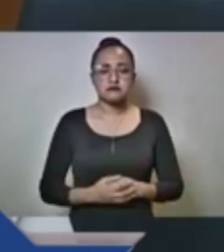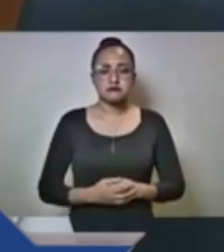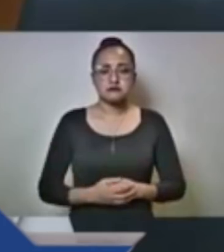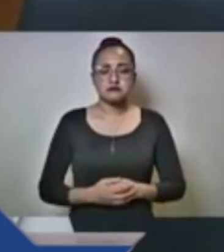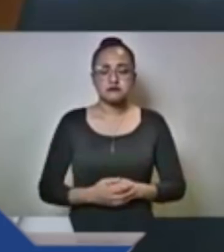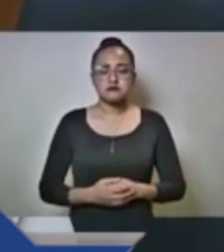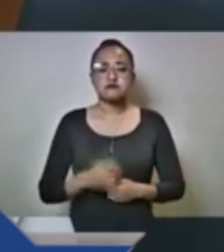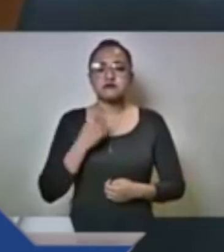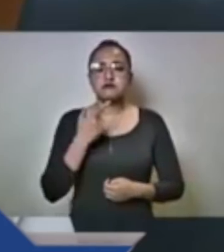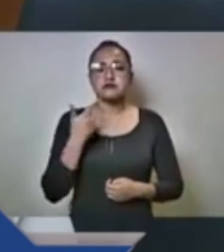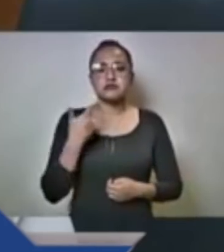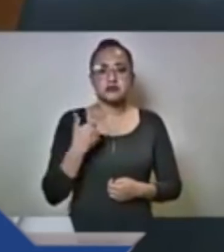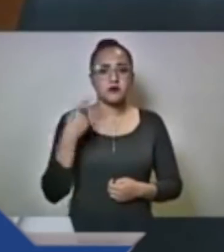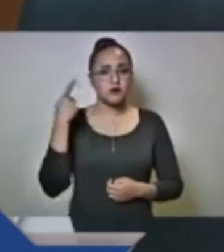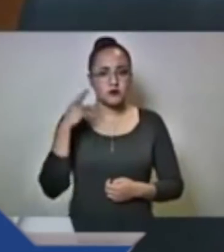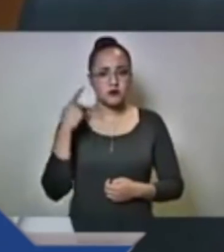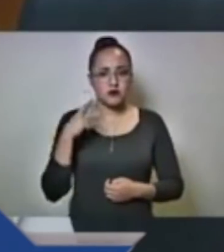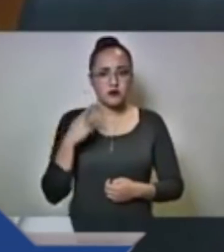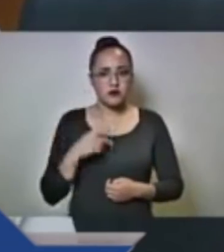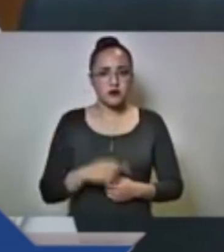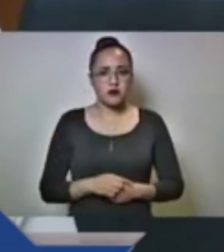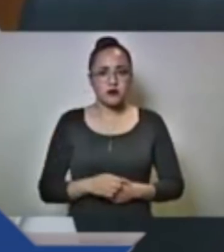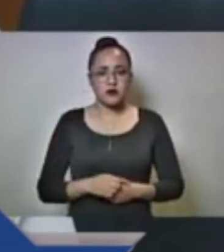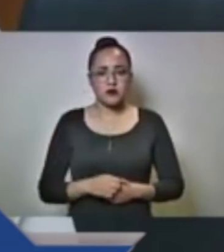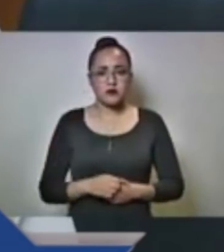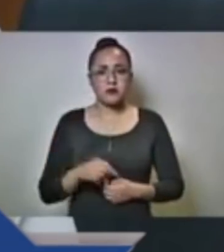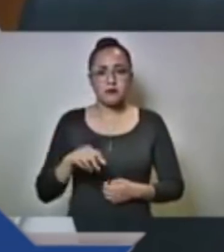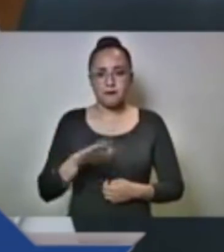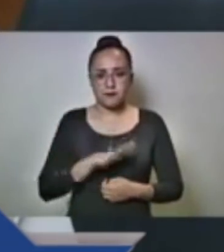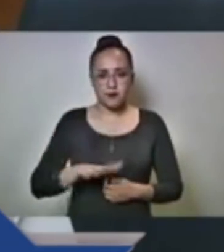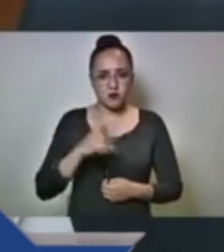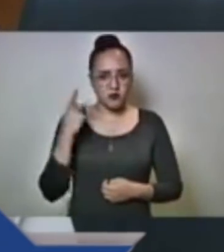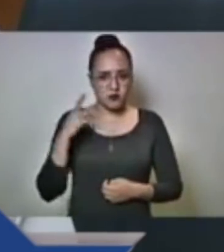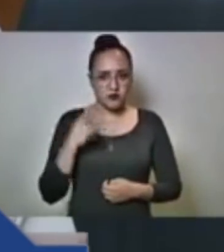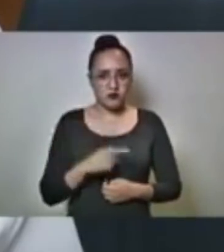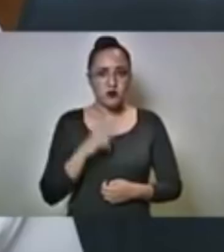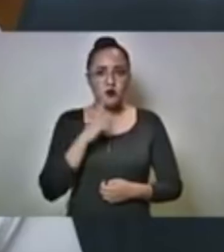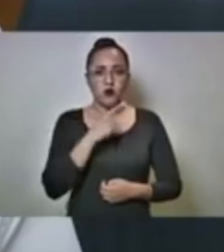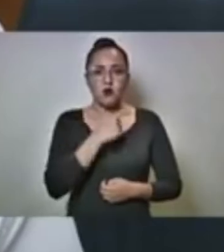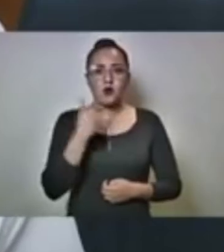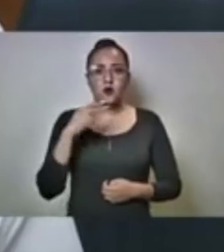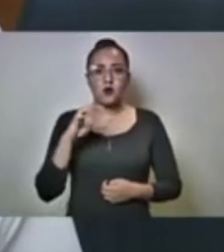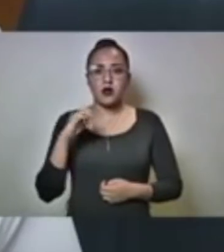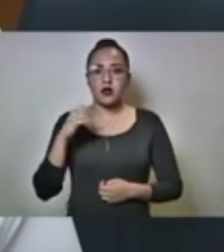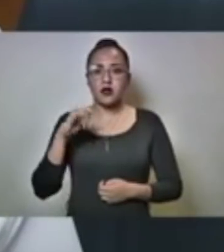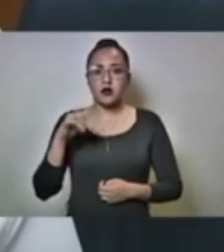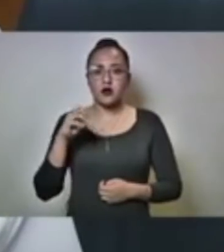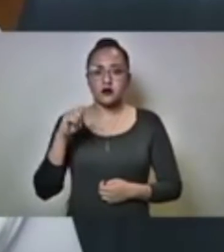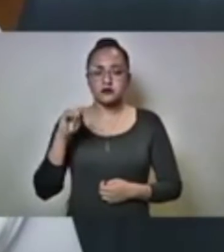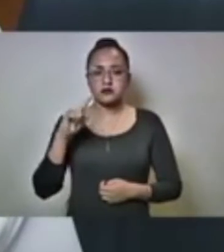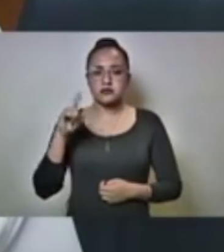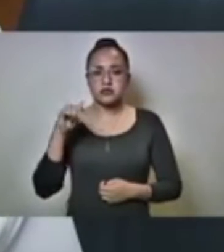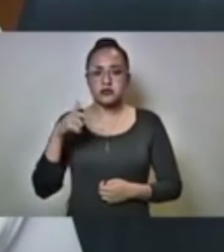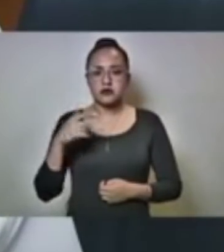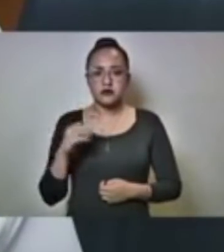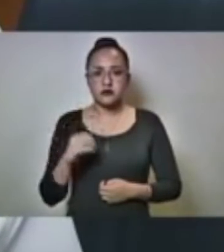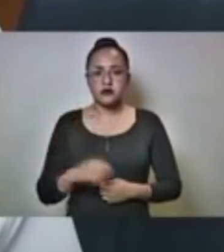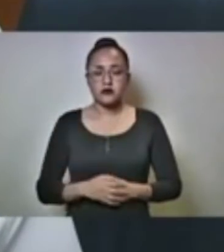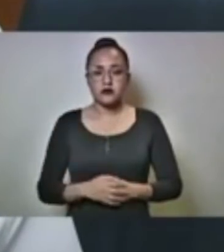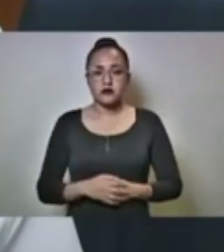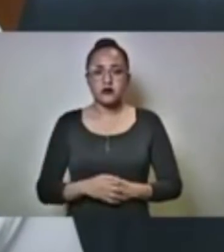7 en puebla municipio de puebla 1 en huejotzingo 1 en san salvador